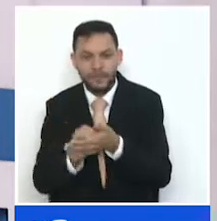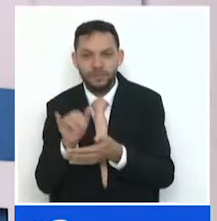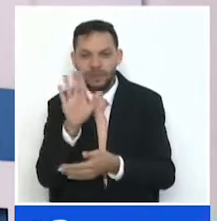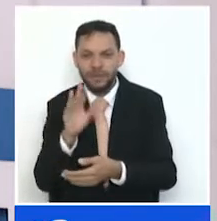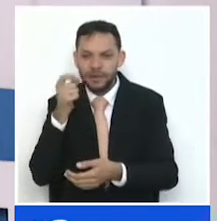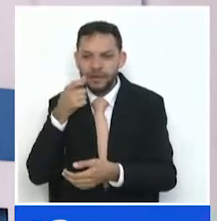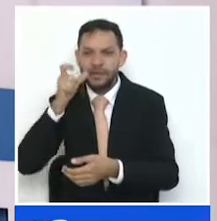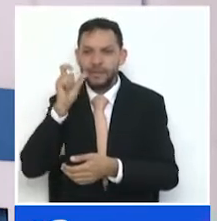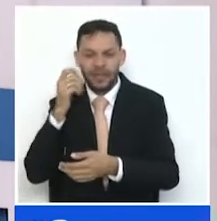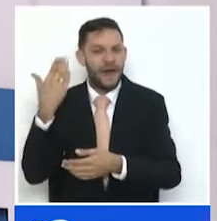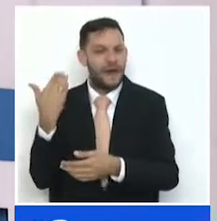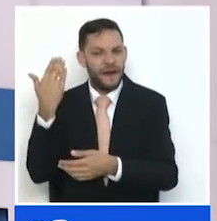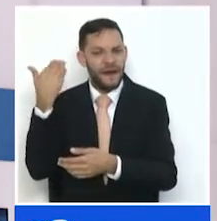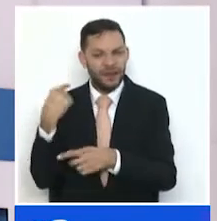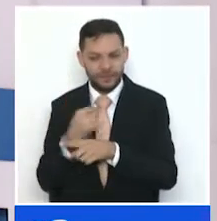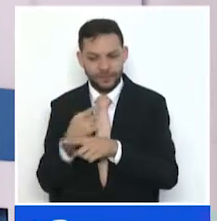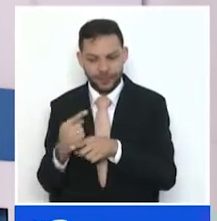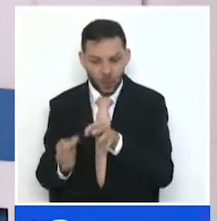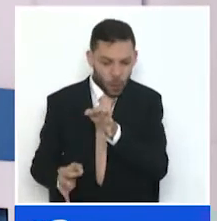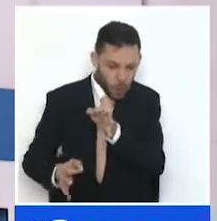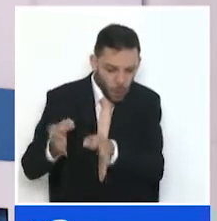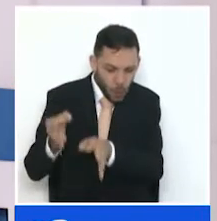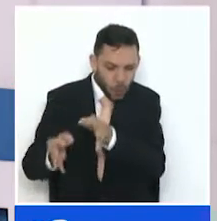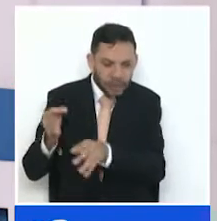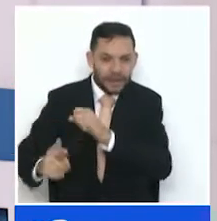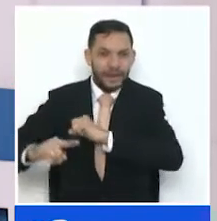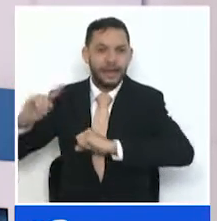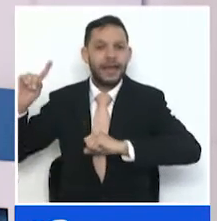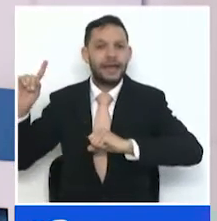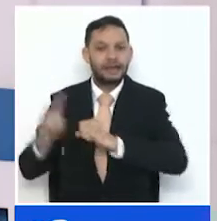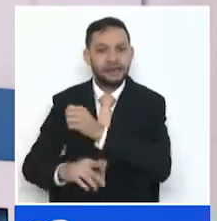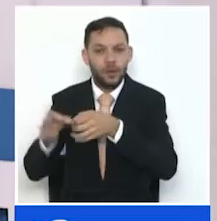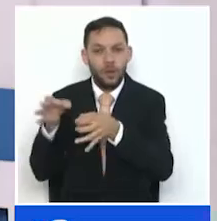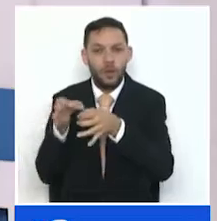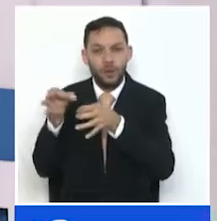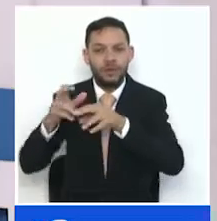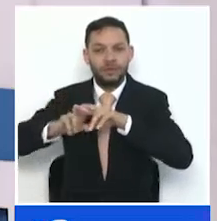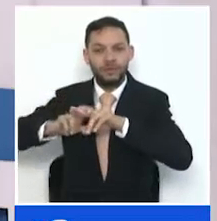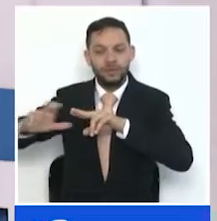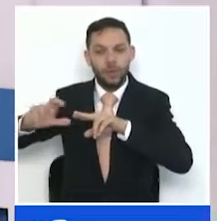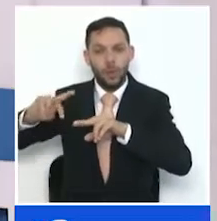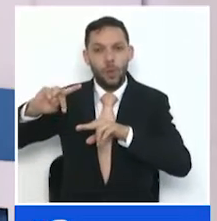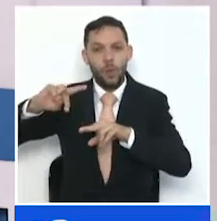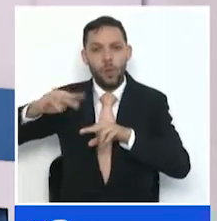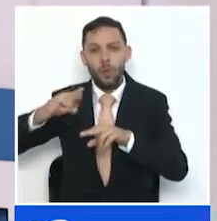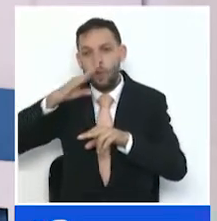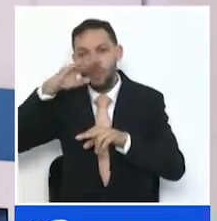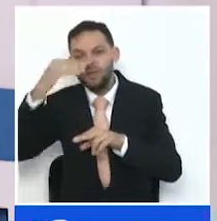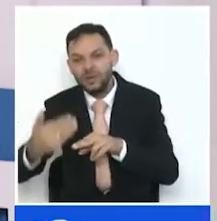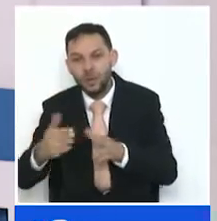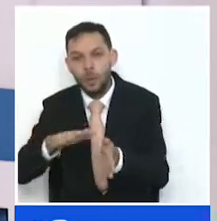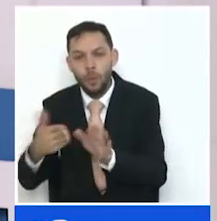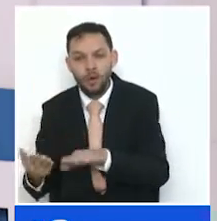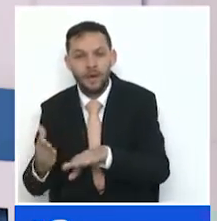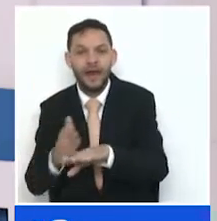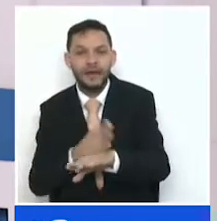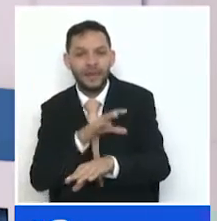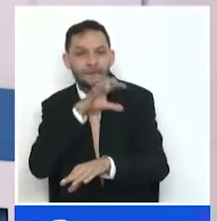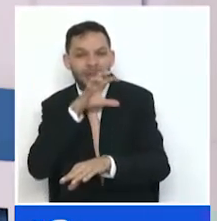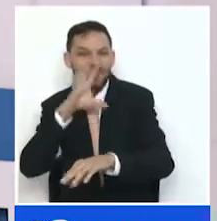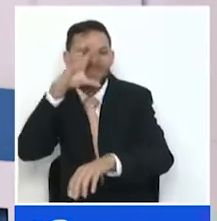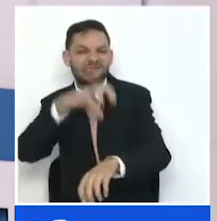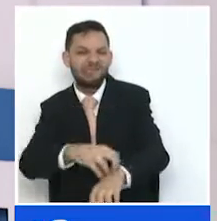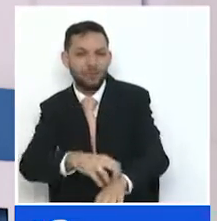Caldas. Hace unos días el Tribunal Administrativo condenó al municipio de Manizales por la muerte de una niña que recibió un mordisco de un perro peligroso.